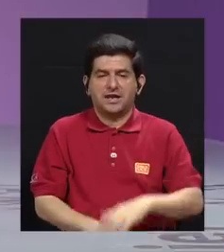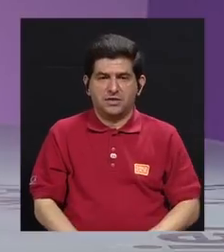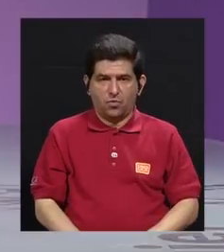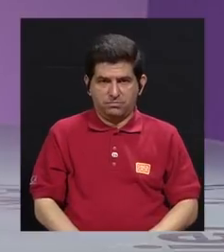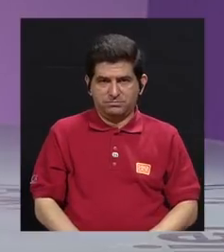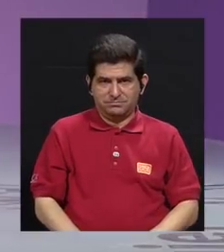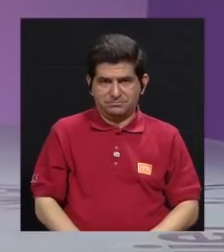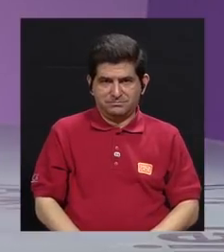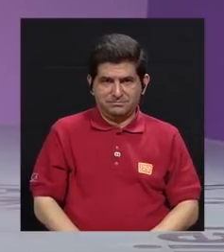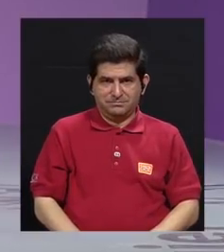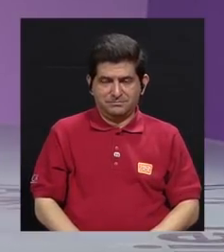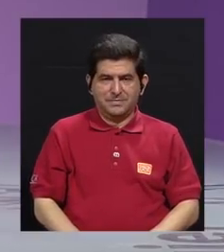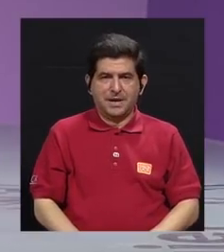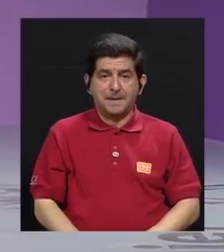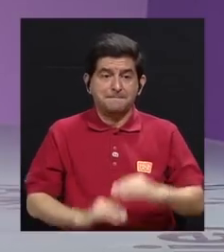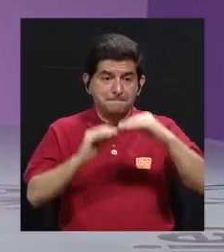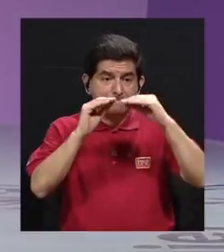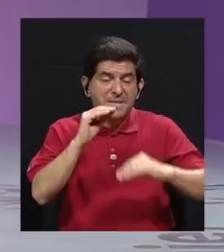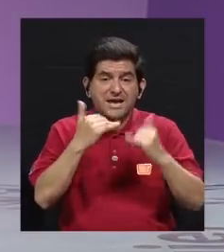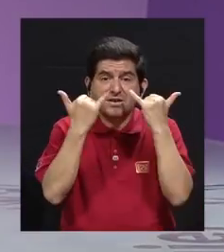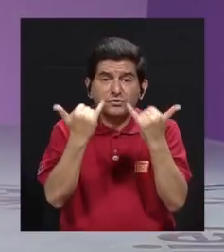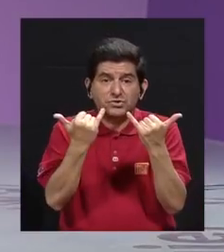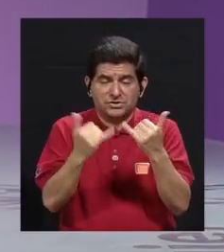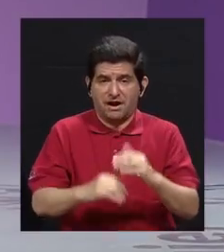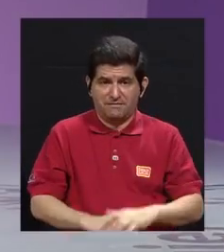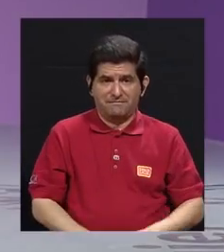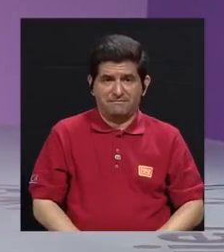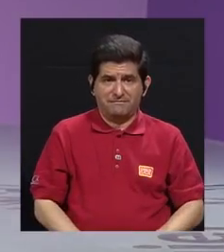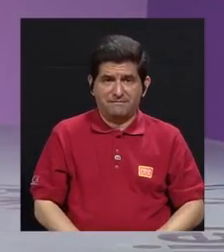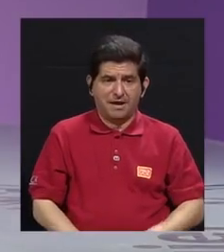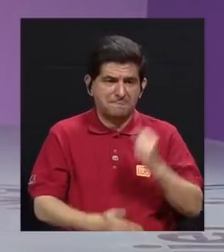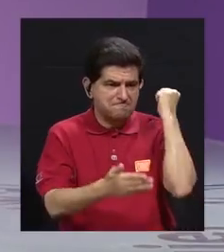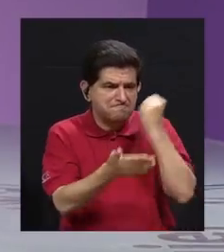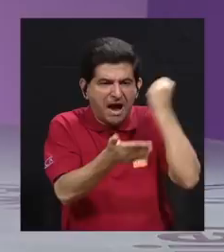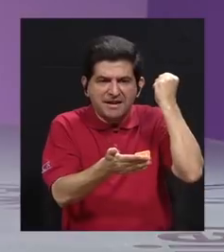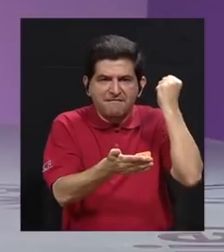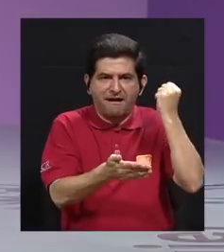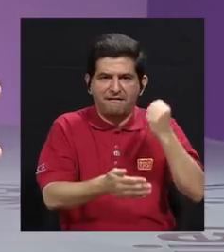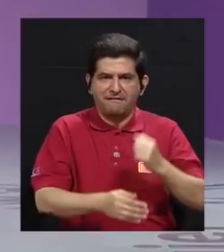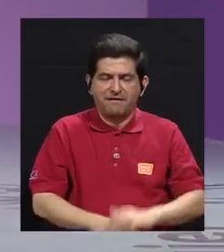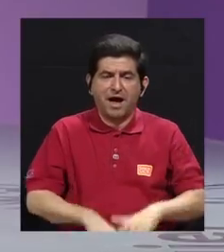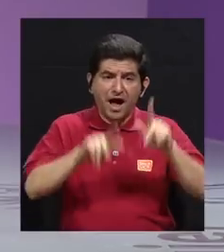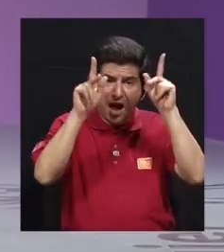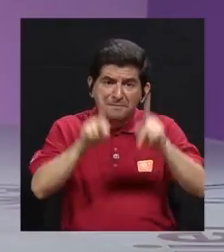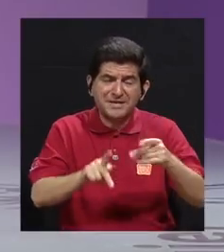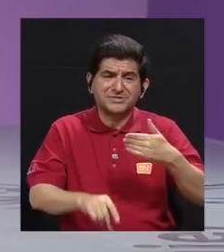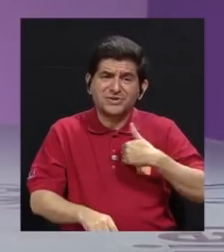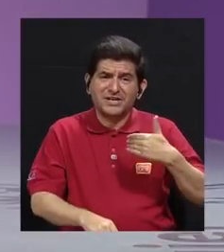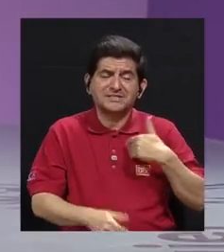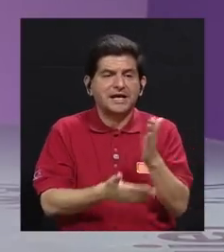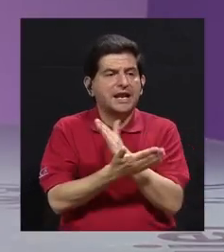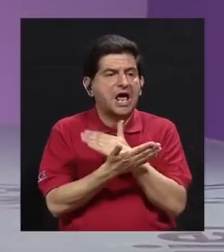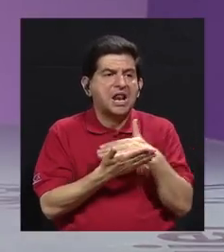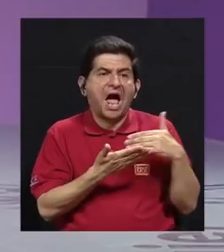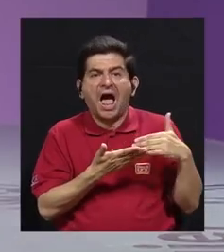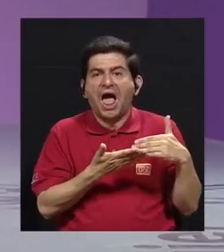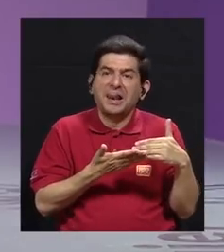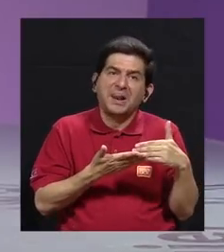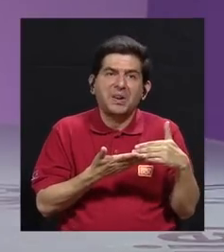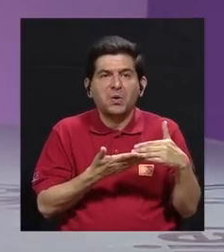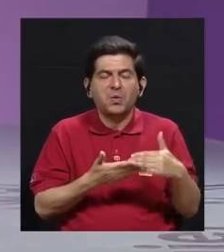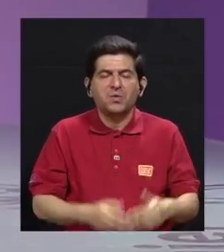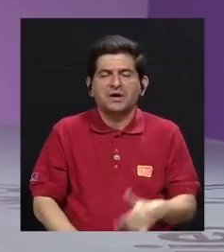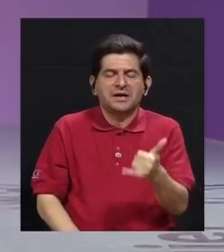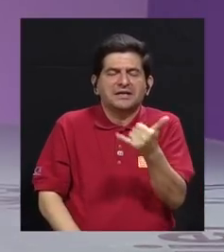válido, o ¿no? Minus es ya te está marcando, digamos, a personas que tienen